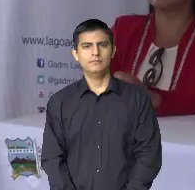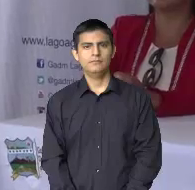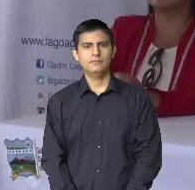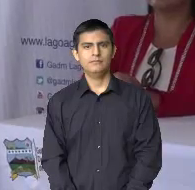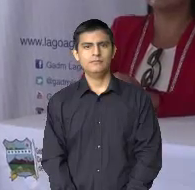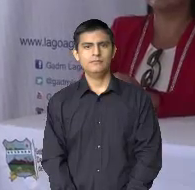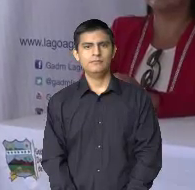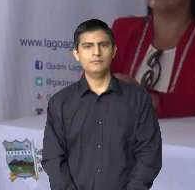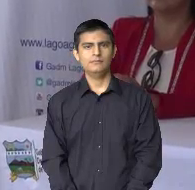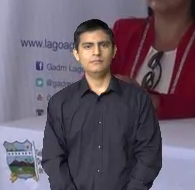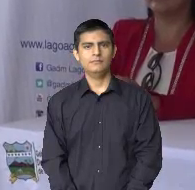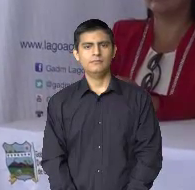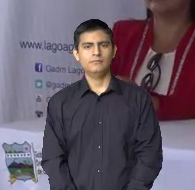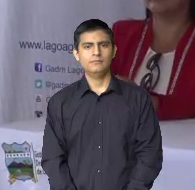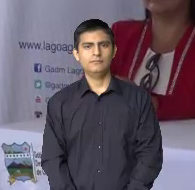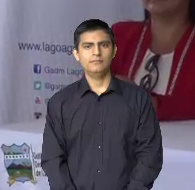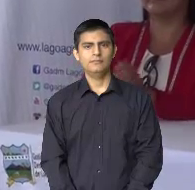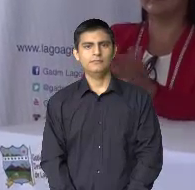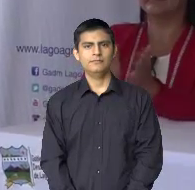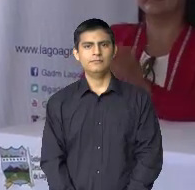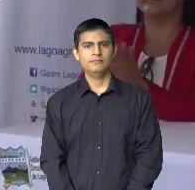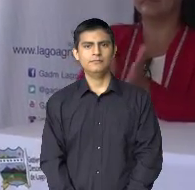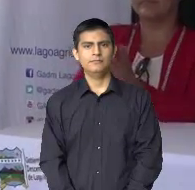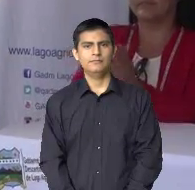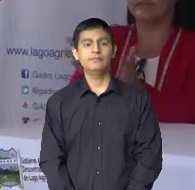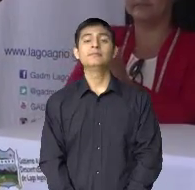Es al señor alcalde. Un aplauso, por favor.